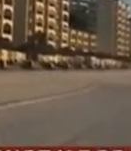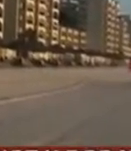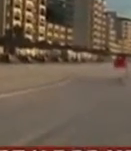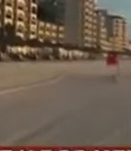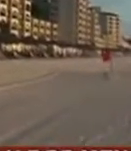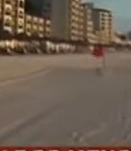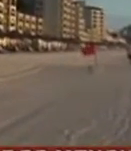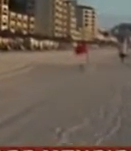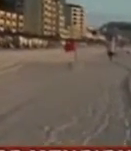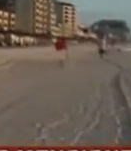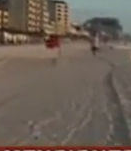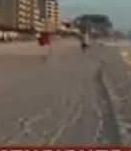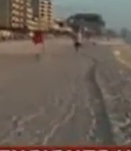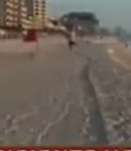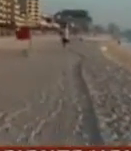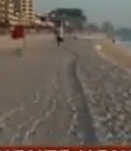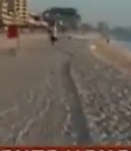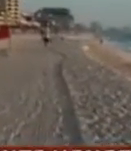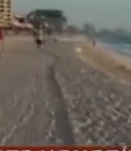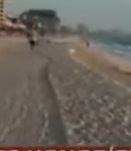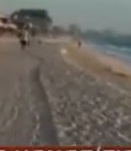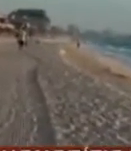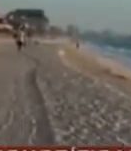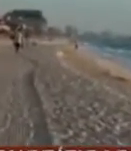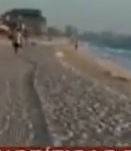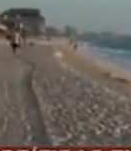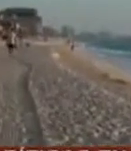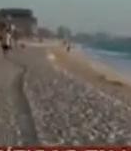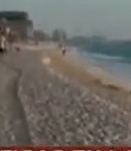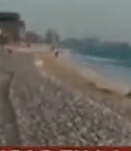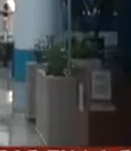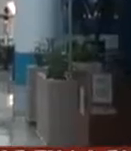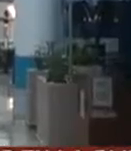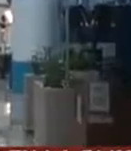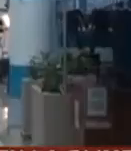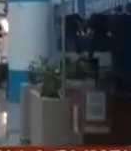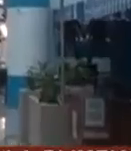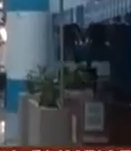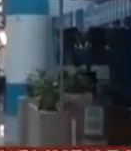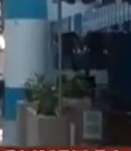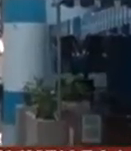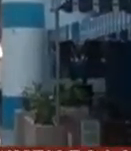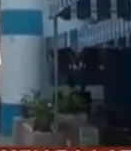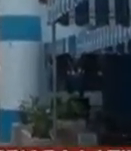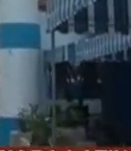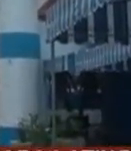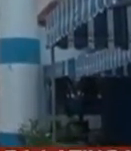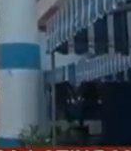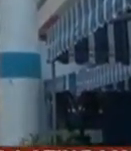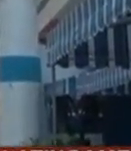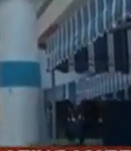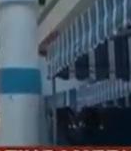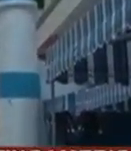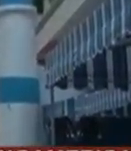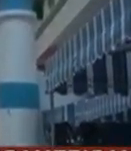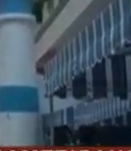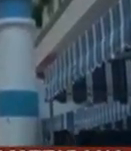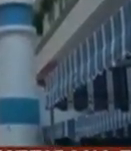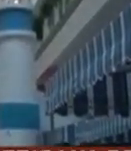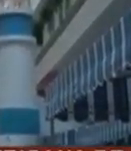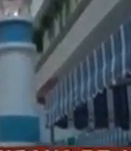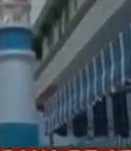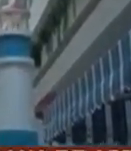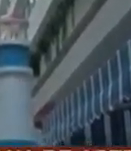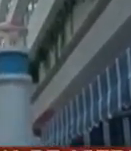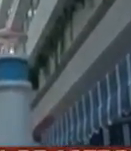66.44 puntos. Los criterios que se tomaron en cuenta fueron cómo están las ciudades, cuál es la demanda de las mismas, el crecimiento futuro y